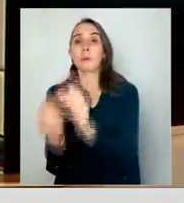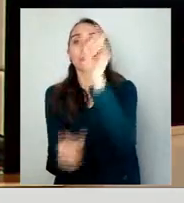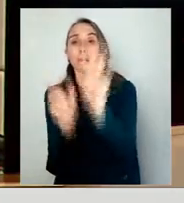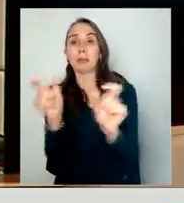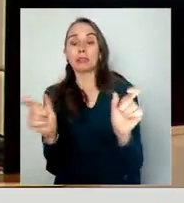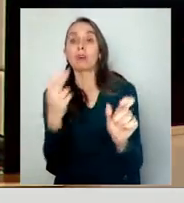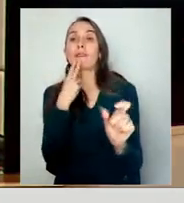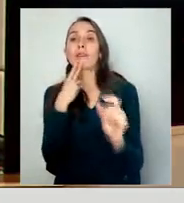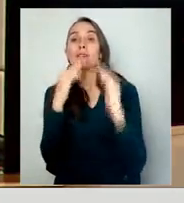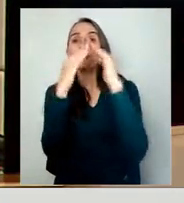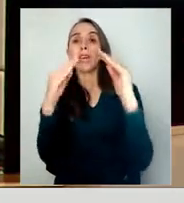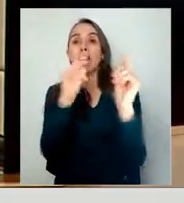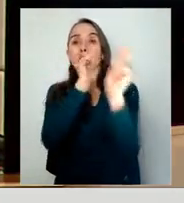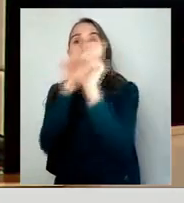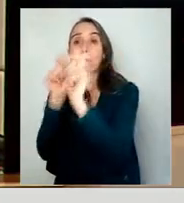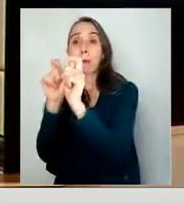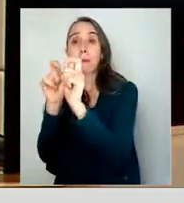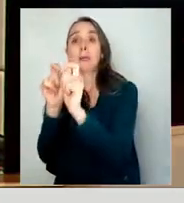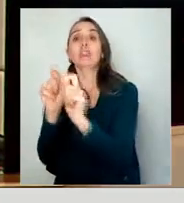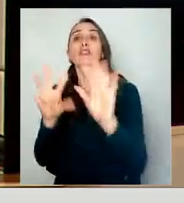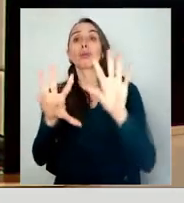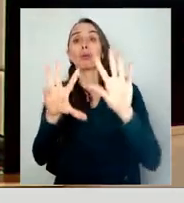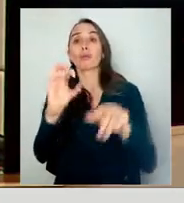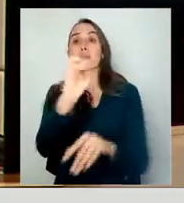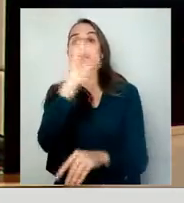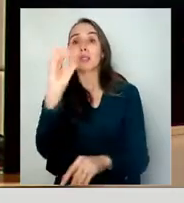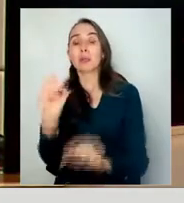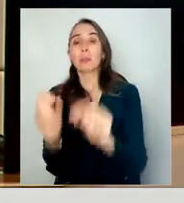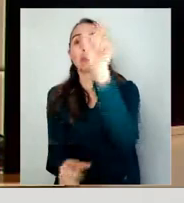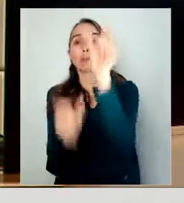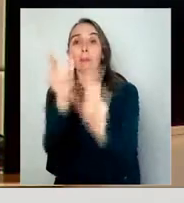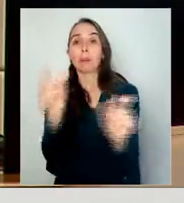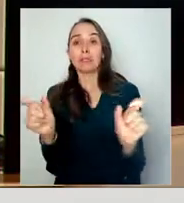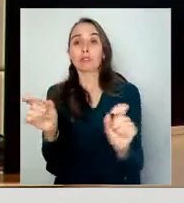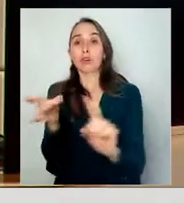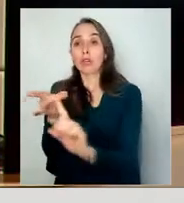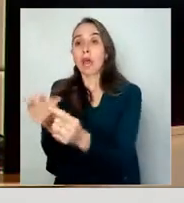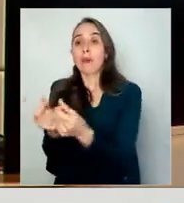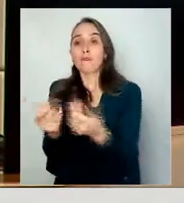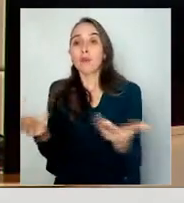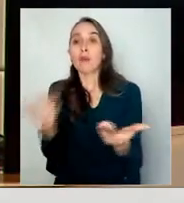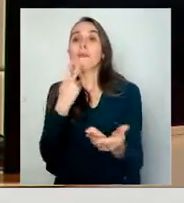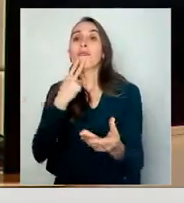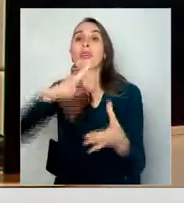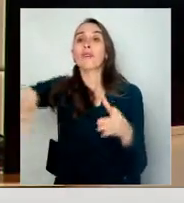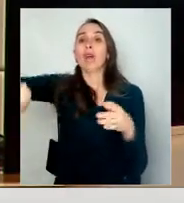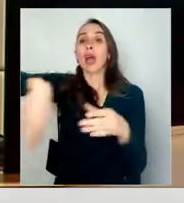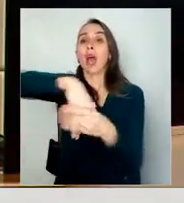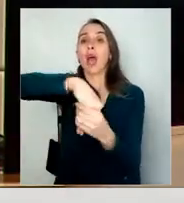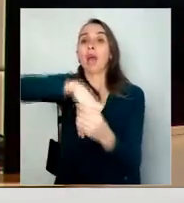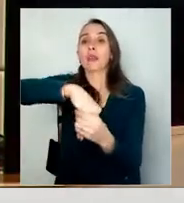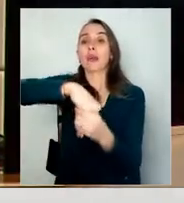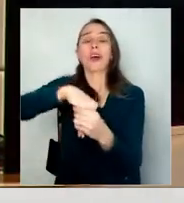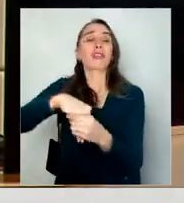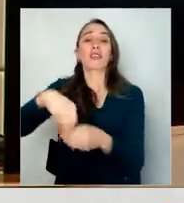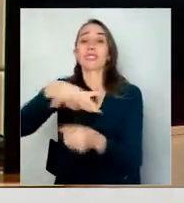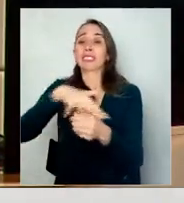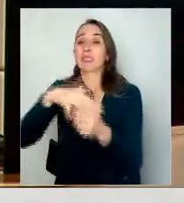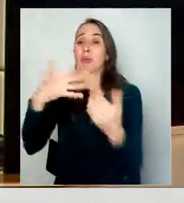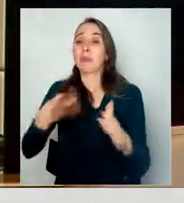campamentos Mientras que el 90% de la población vulnerable vive como allegada en precarias condiciones con problemas